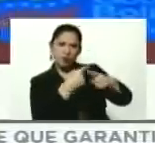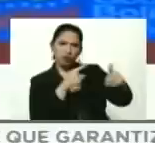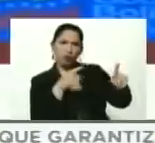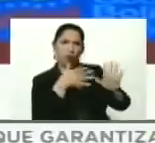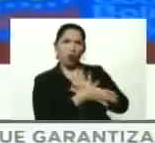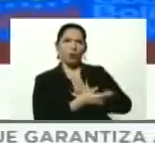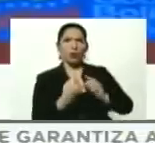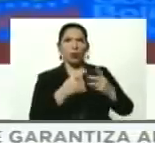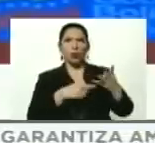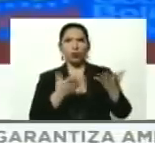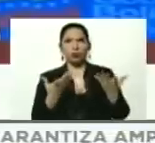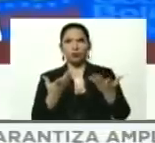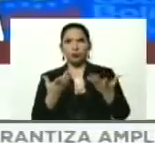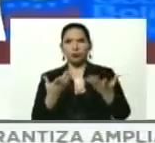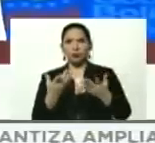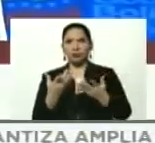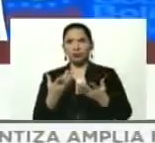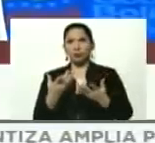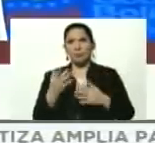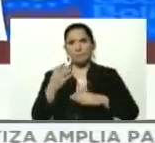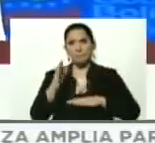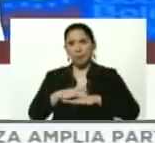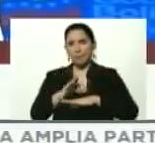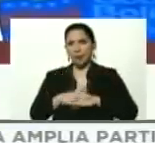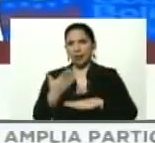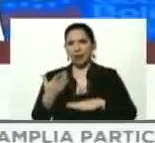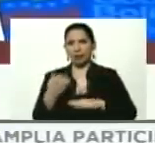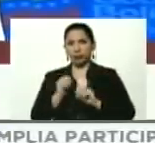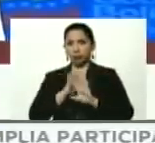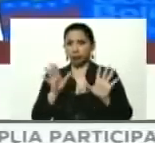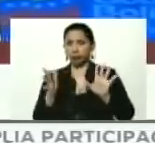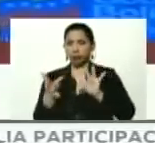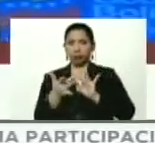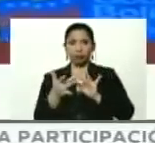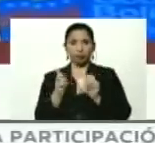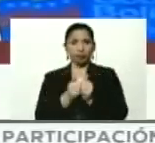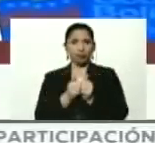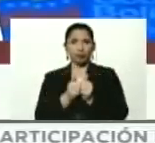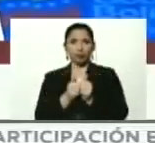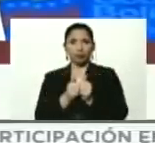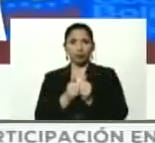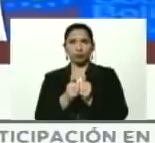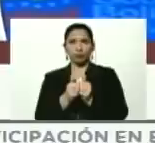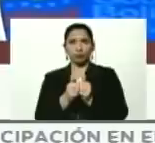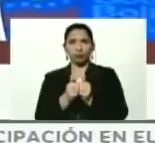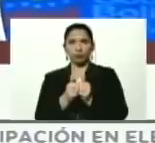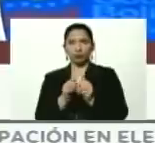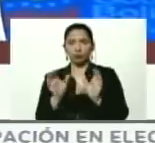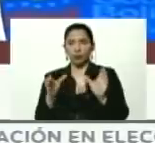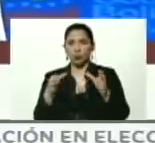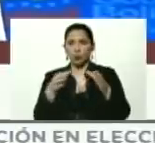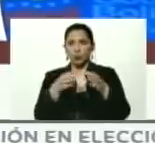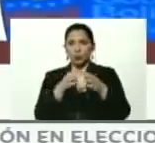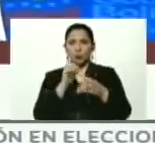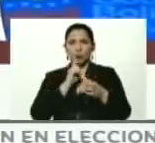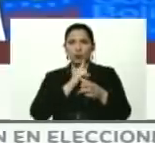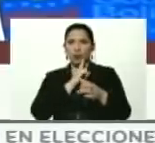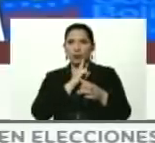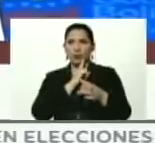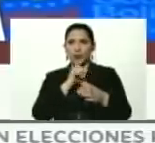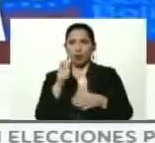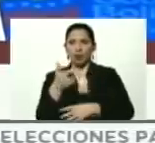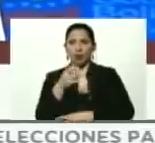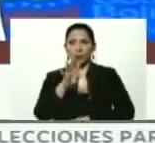caso, con claras vinculaciones con sectores del grupo llamado